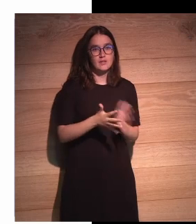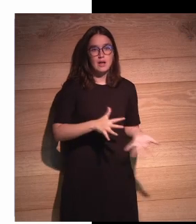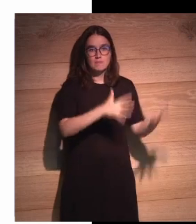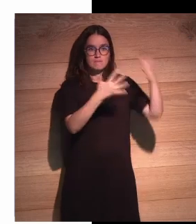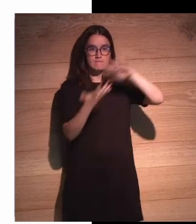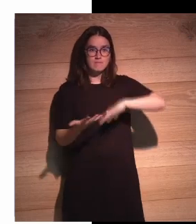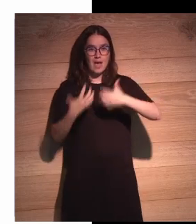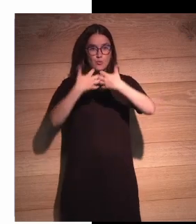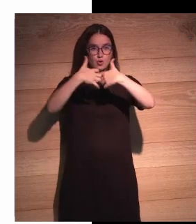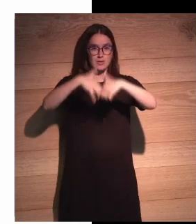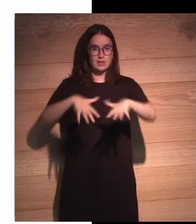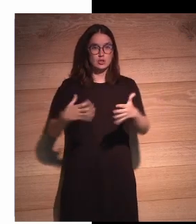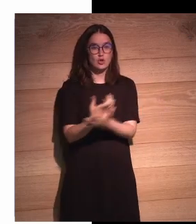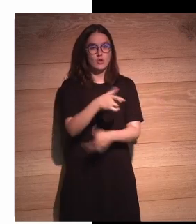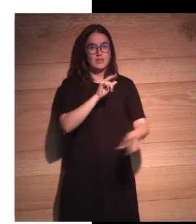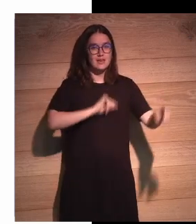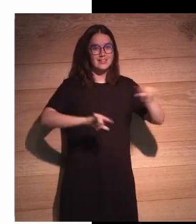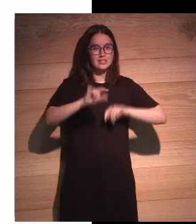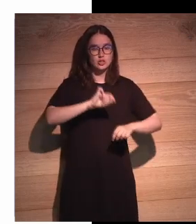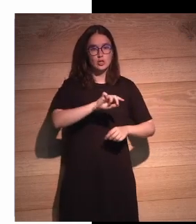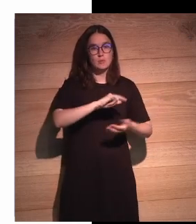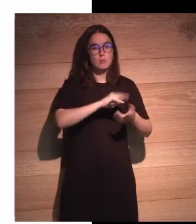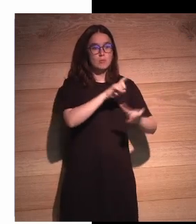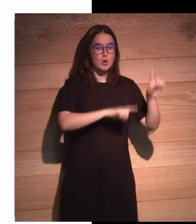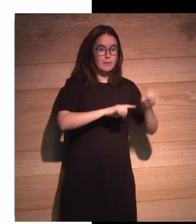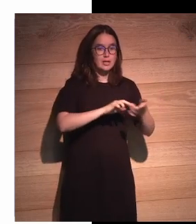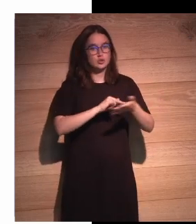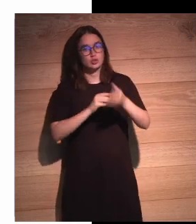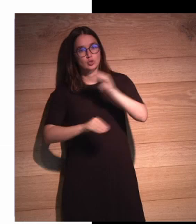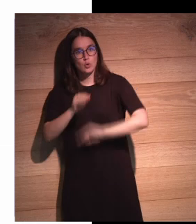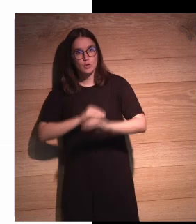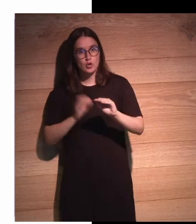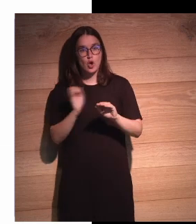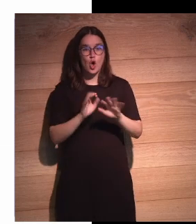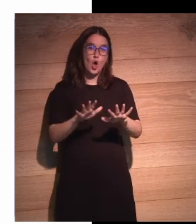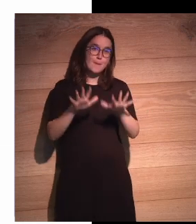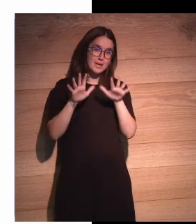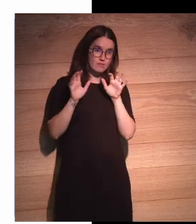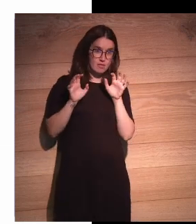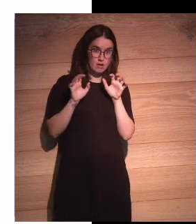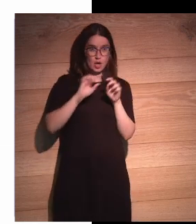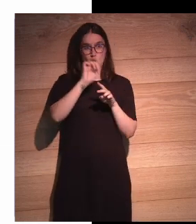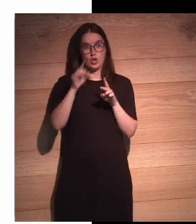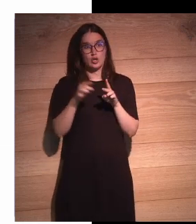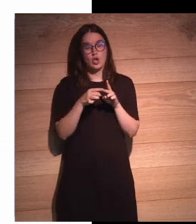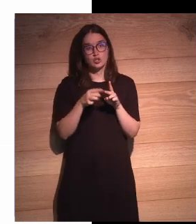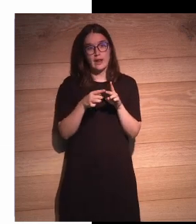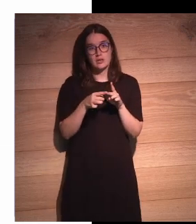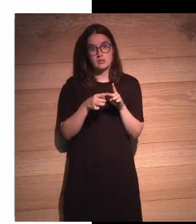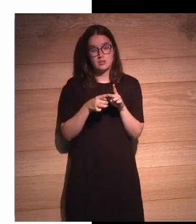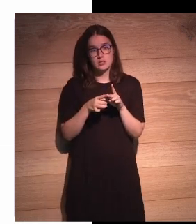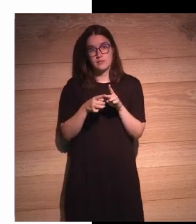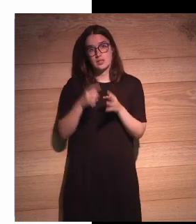automatizar todo lo que sería la toma de decisiones, la resolución de problemas o el aprendizaje, y otras dimensiones que